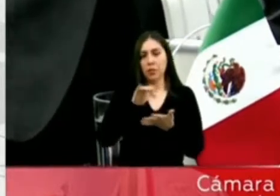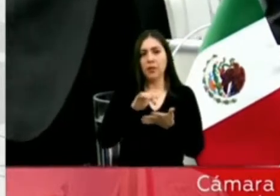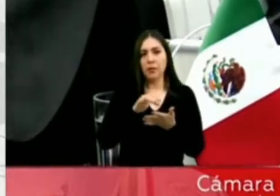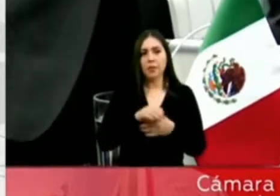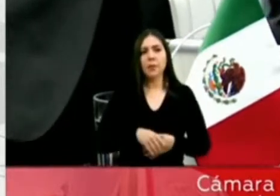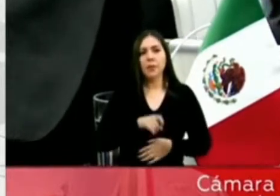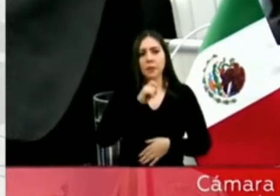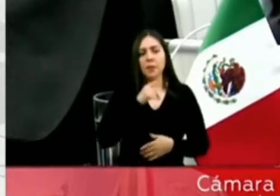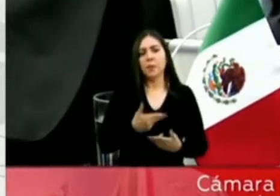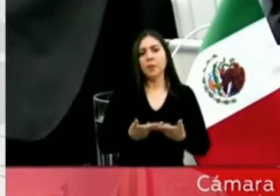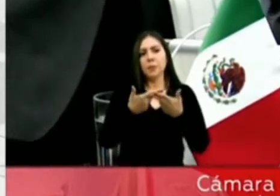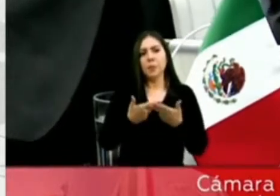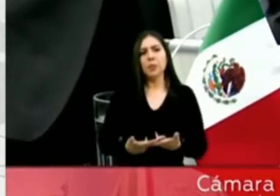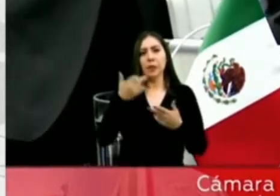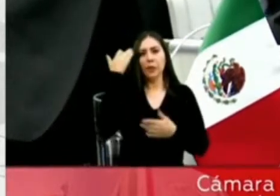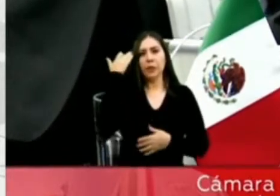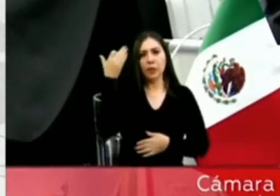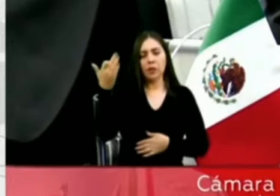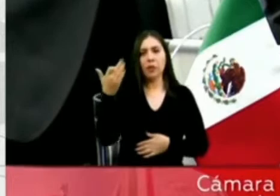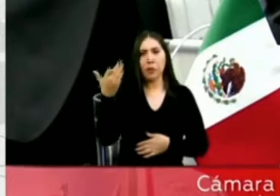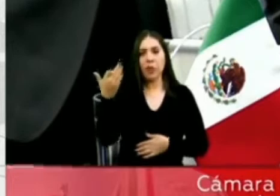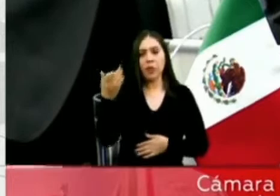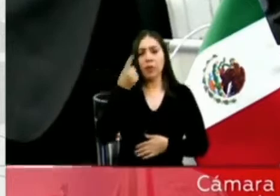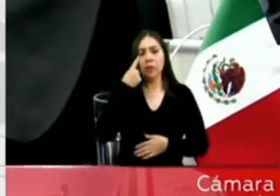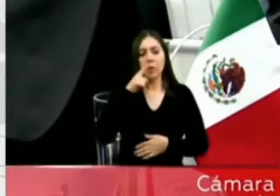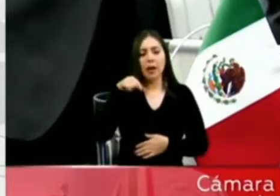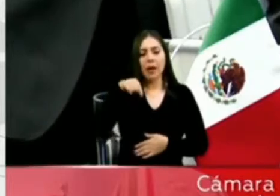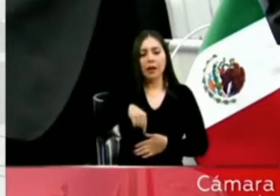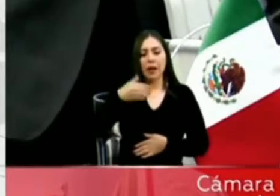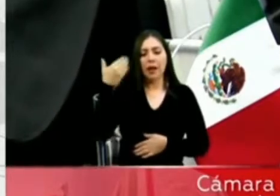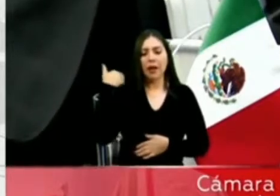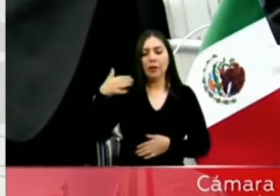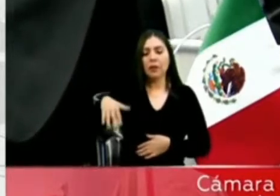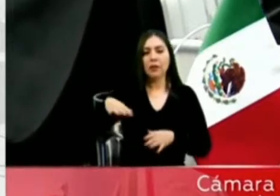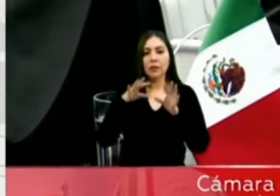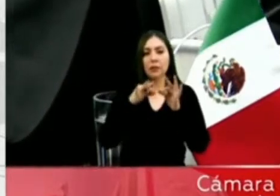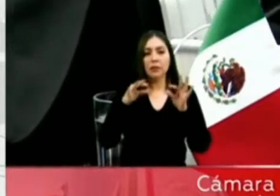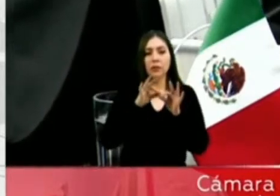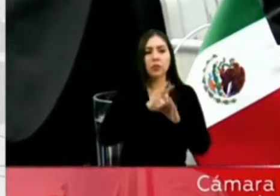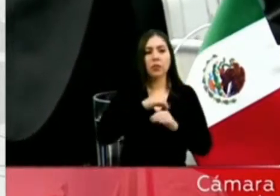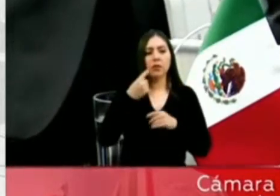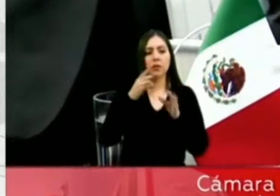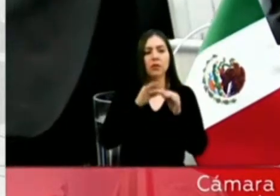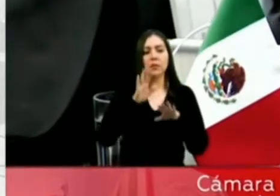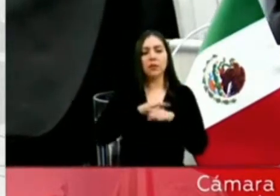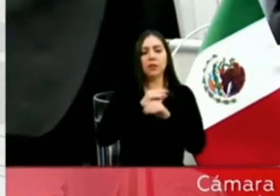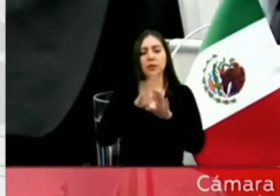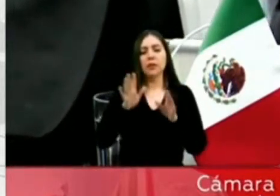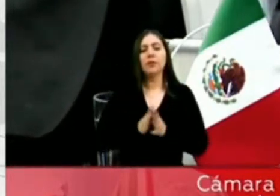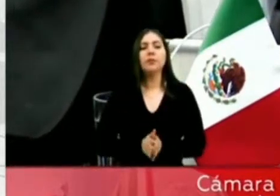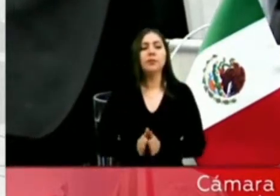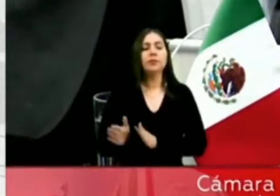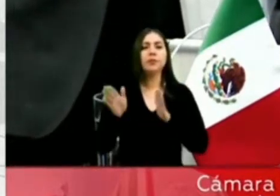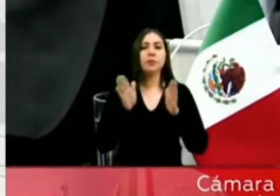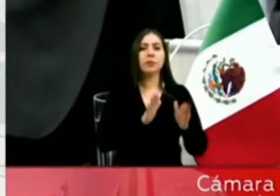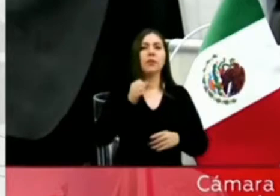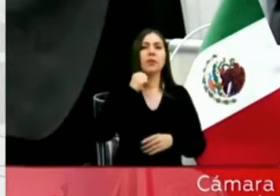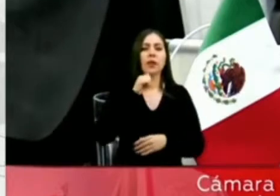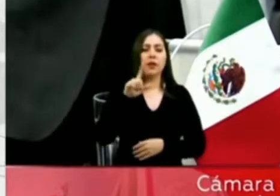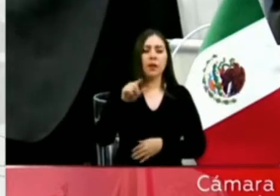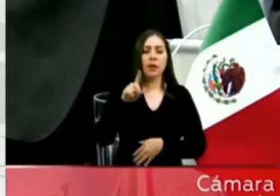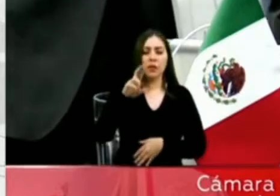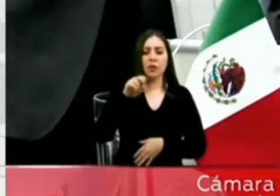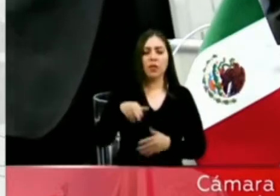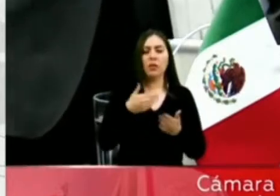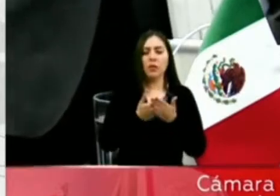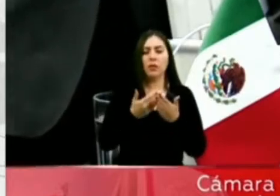que suficiente para que se aclare lo que aquí se ha presentado. Antes de darle la palabra al senador Ladrón de Guevara, además